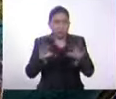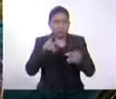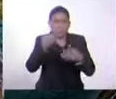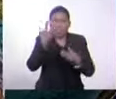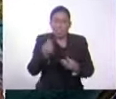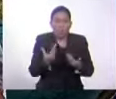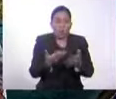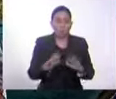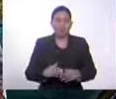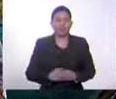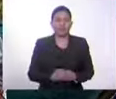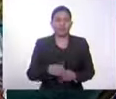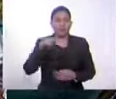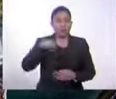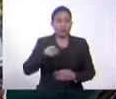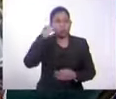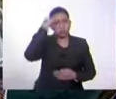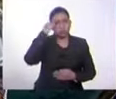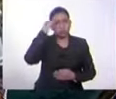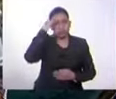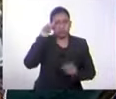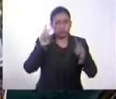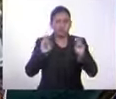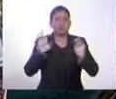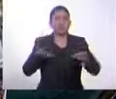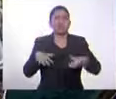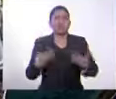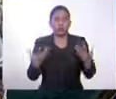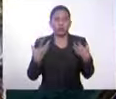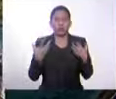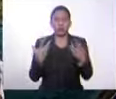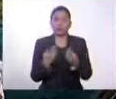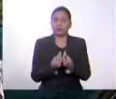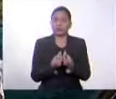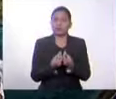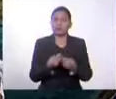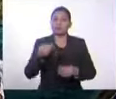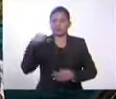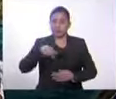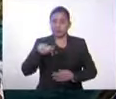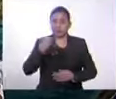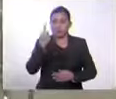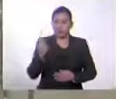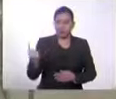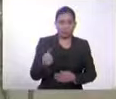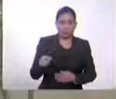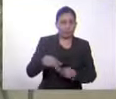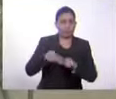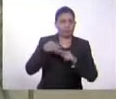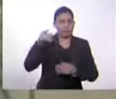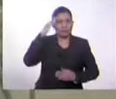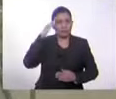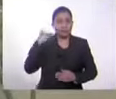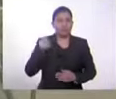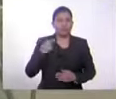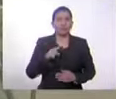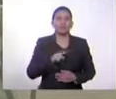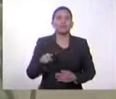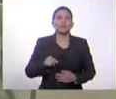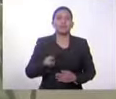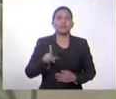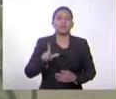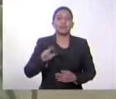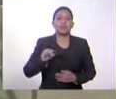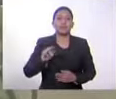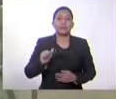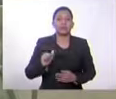día. Hoy vamos a estar aprendiendo sobre estudios sociales y para eso tenemos la especialista que es Zulma Leiva. Bienvenida, Zulma,